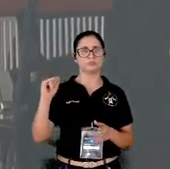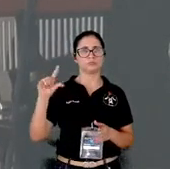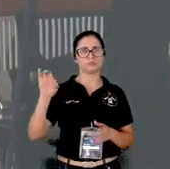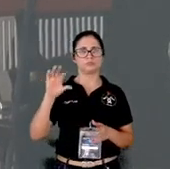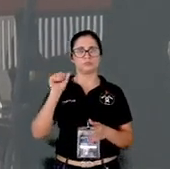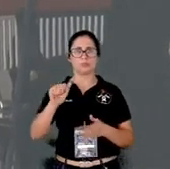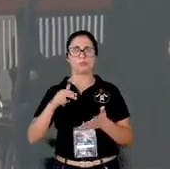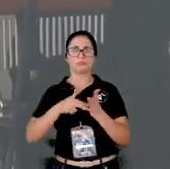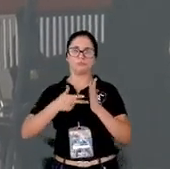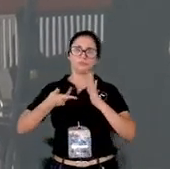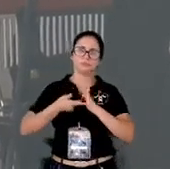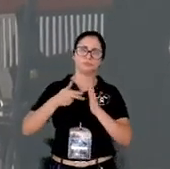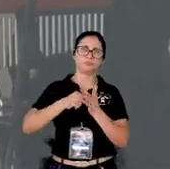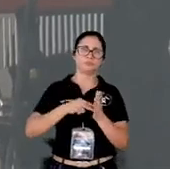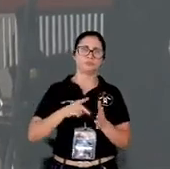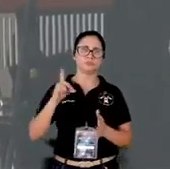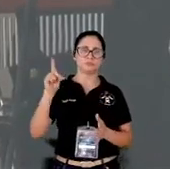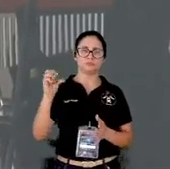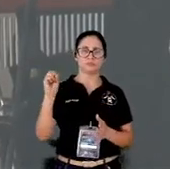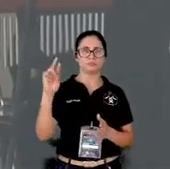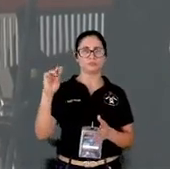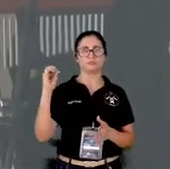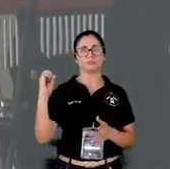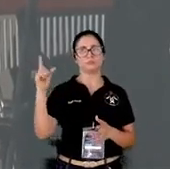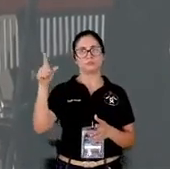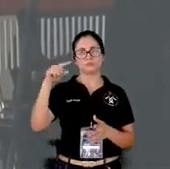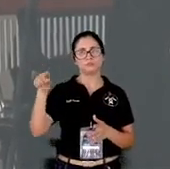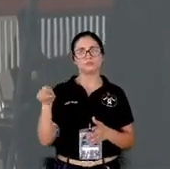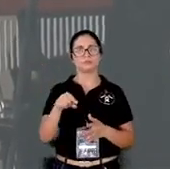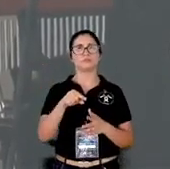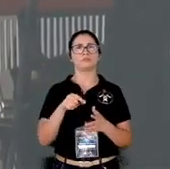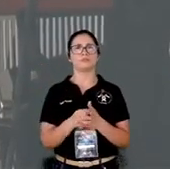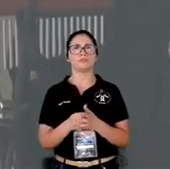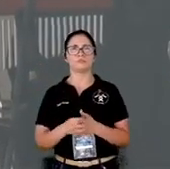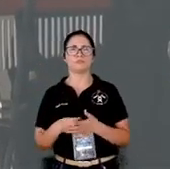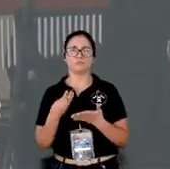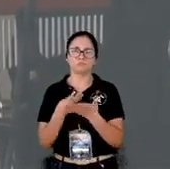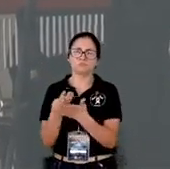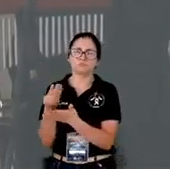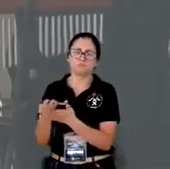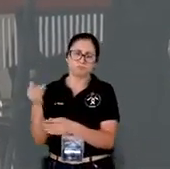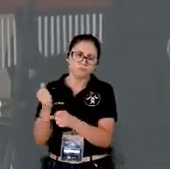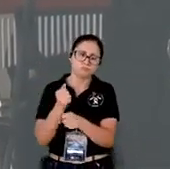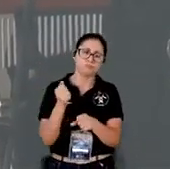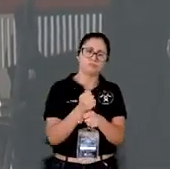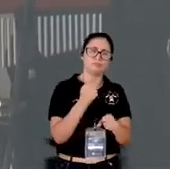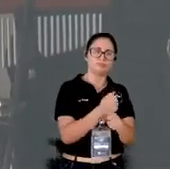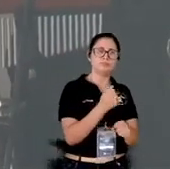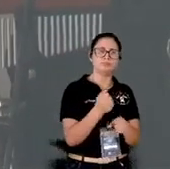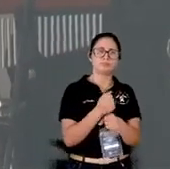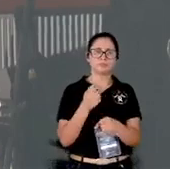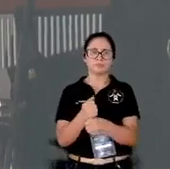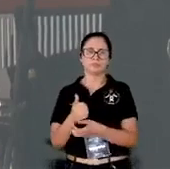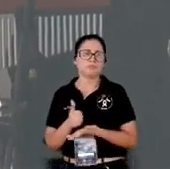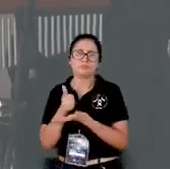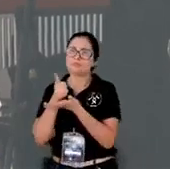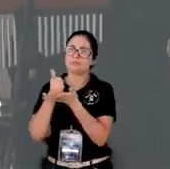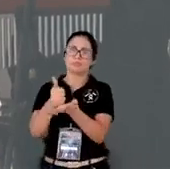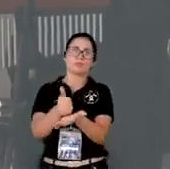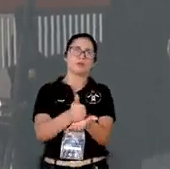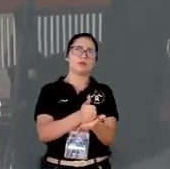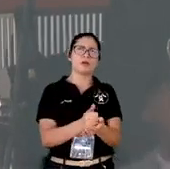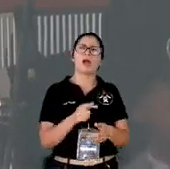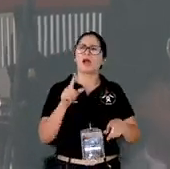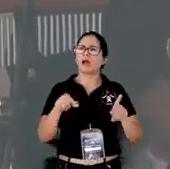Dorcas. Esta abundaba en buenas obras y en limosnas que hacía. Y aconteció que en